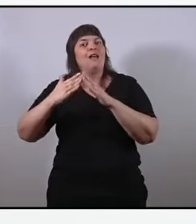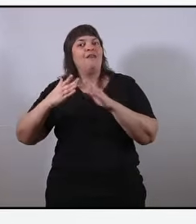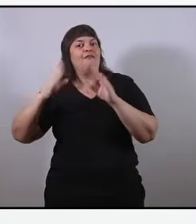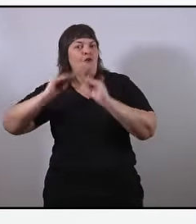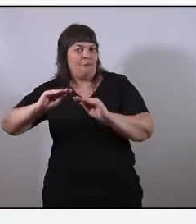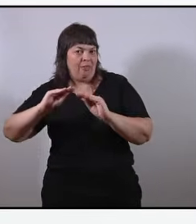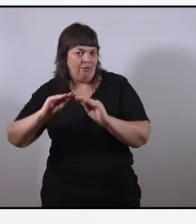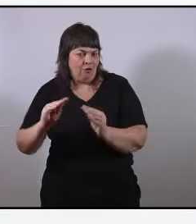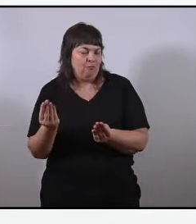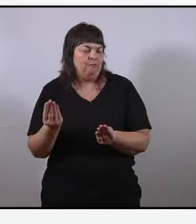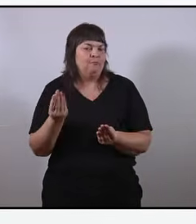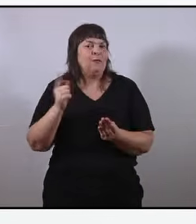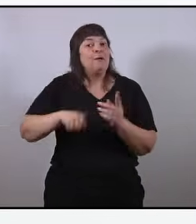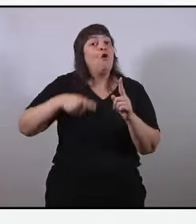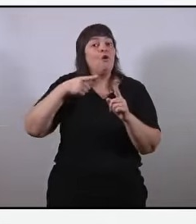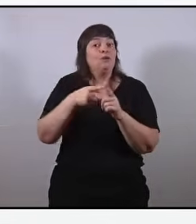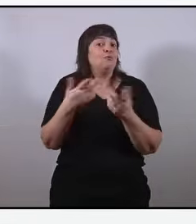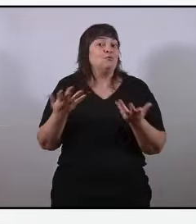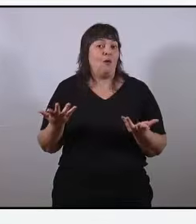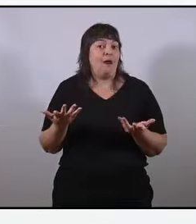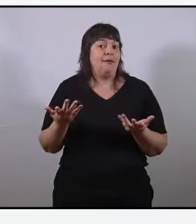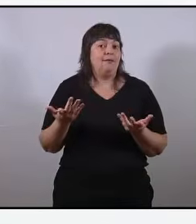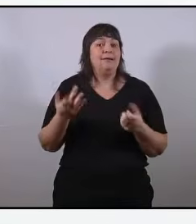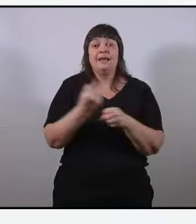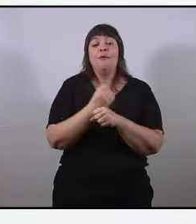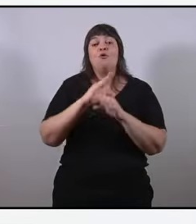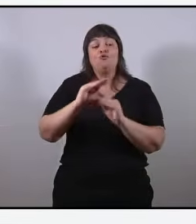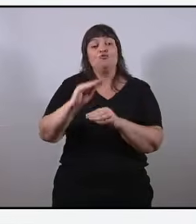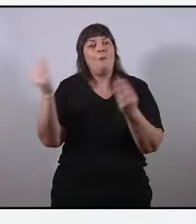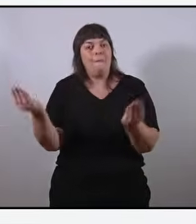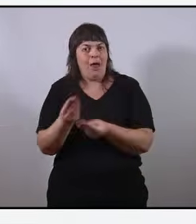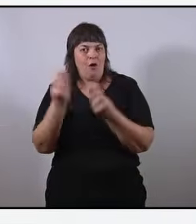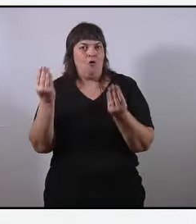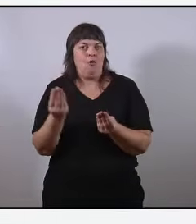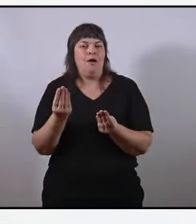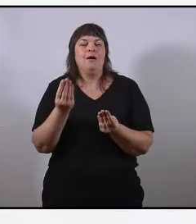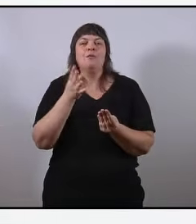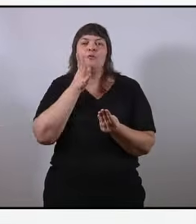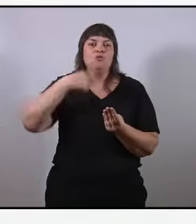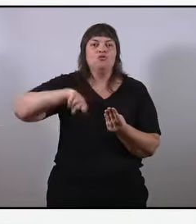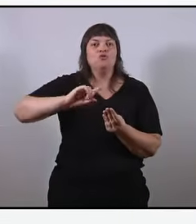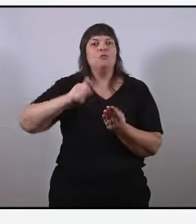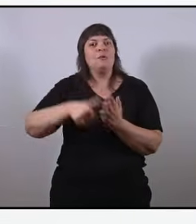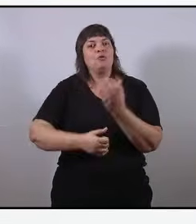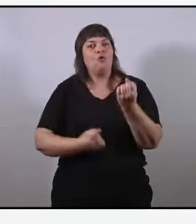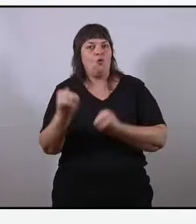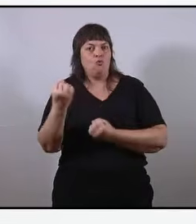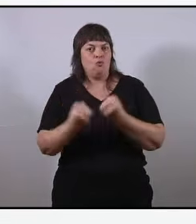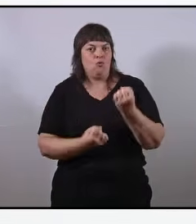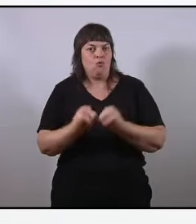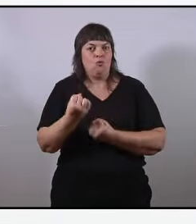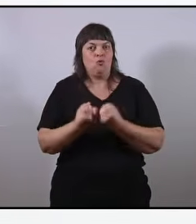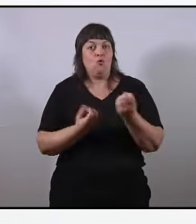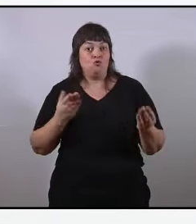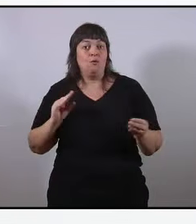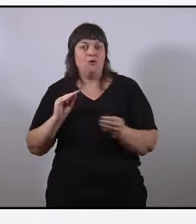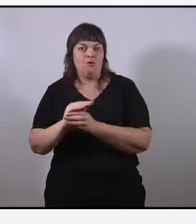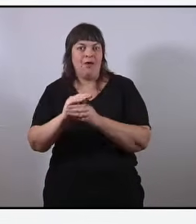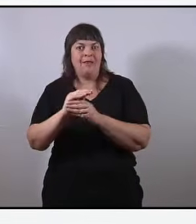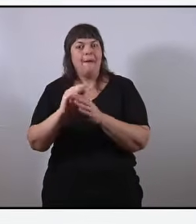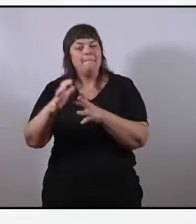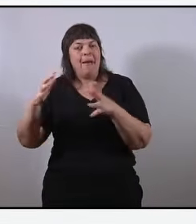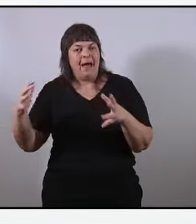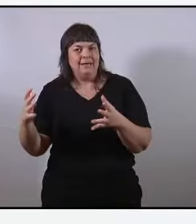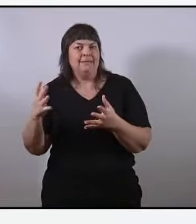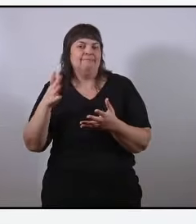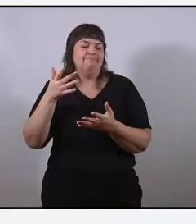Y también con el objetivo de mejorar su empleabilidad, ampliamos los permisos de conducción subvencionables, de